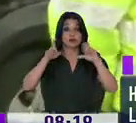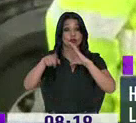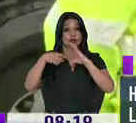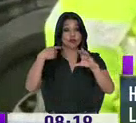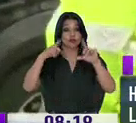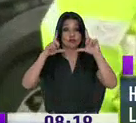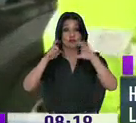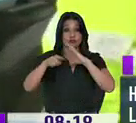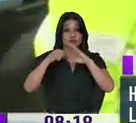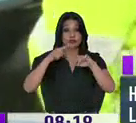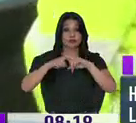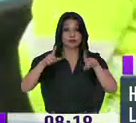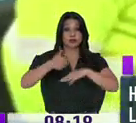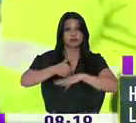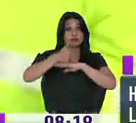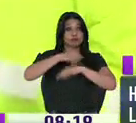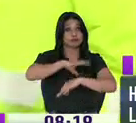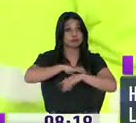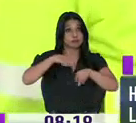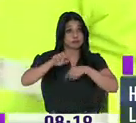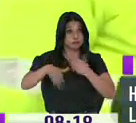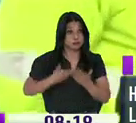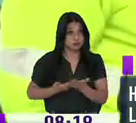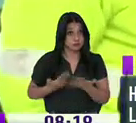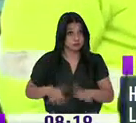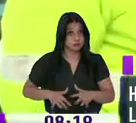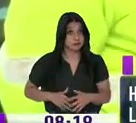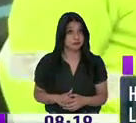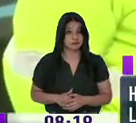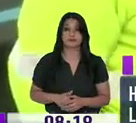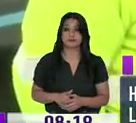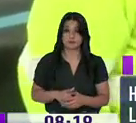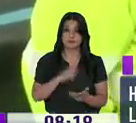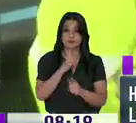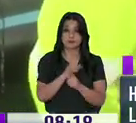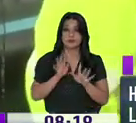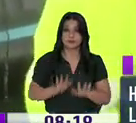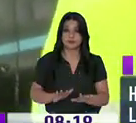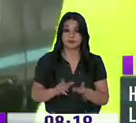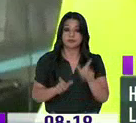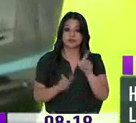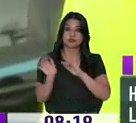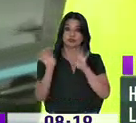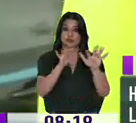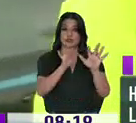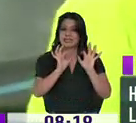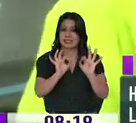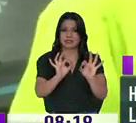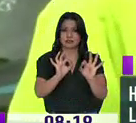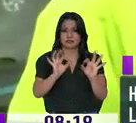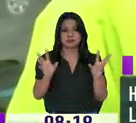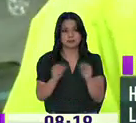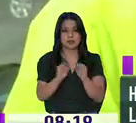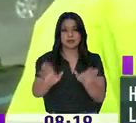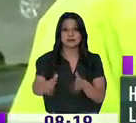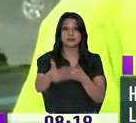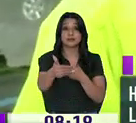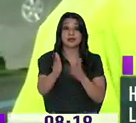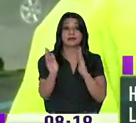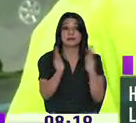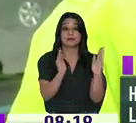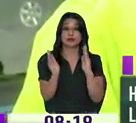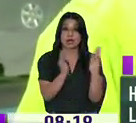embargo sabemos que la Agencia Metropolitana de Tránsito ya se encuentra en el sitio. Así es, nos encontramos con el personal ya dispuesto para todos los cierres preventivos,